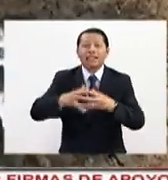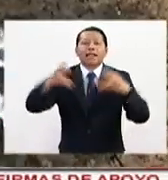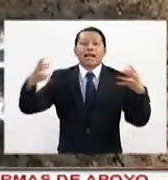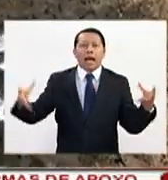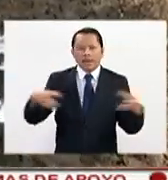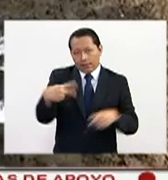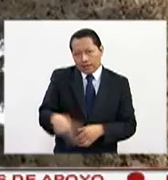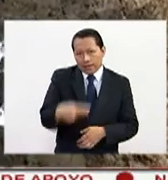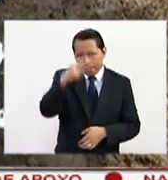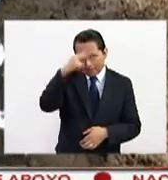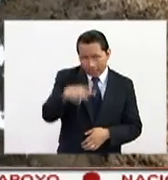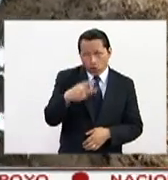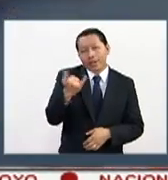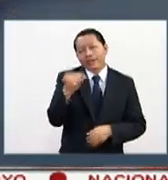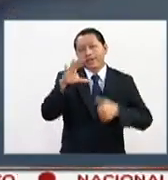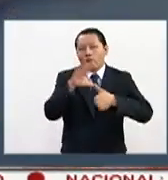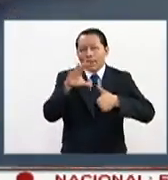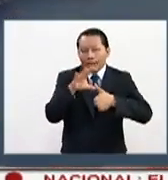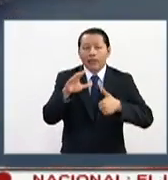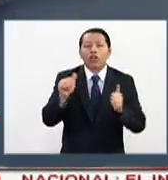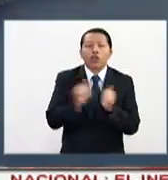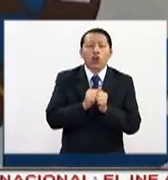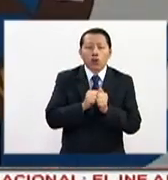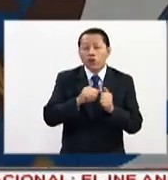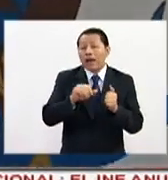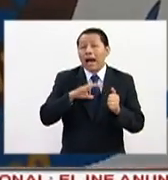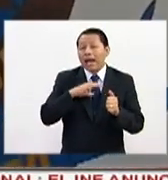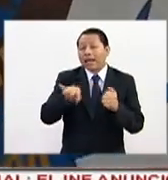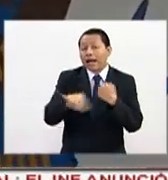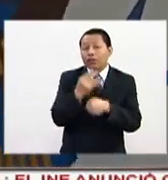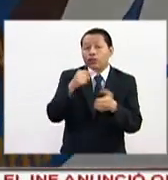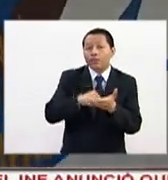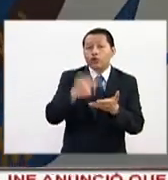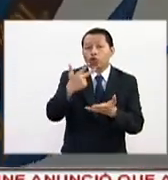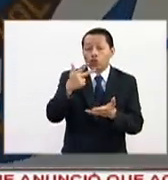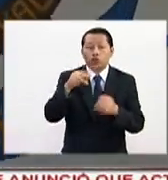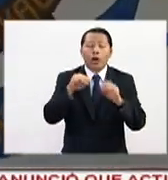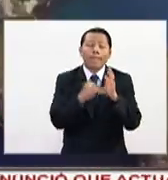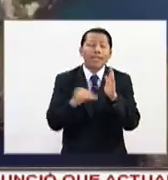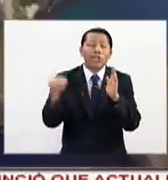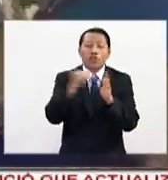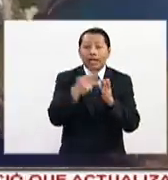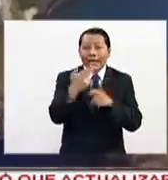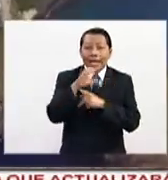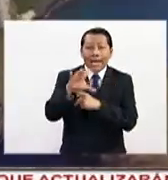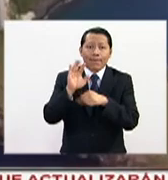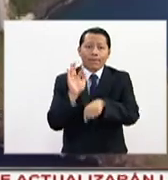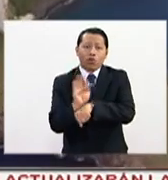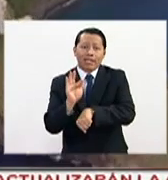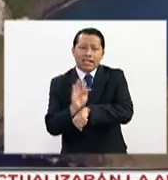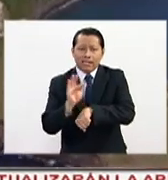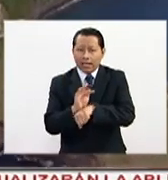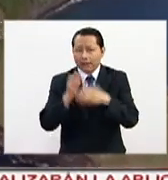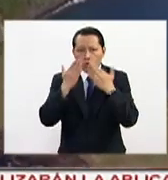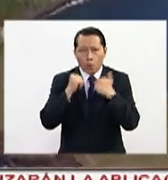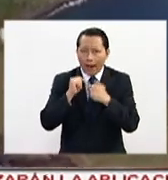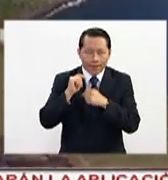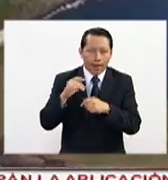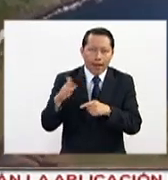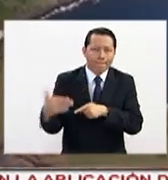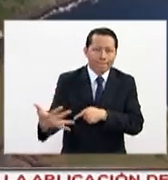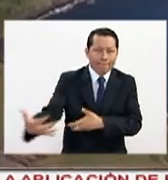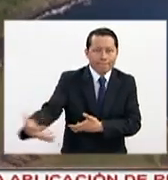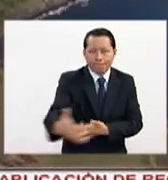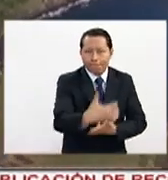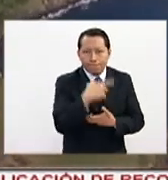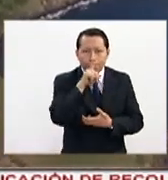nuestro país y de Norteamérica, con una superficie de 14.8 millones de hectáreas protegidas sin actividades pesqueras.